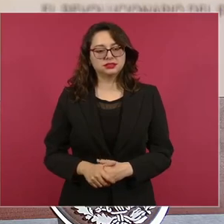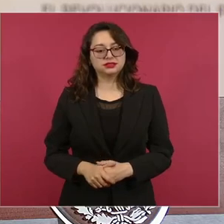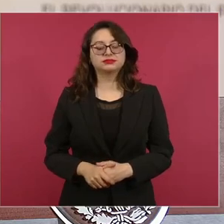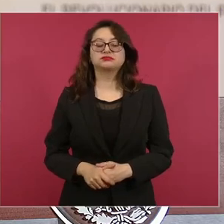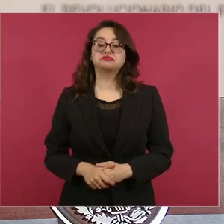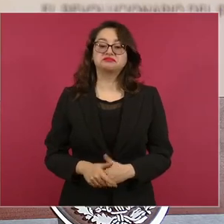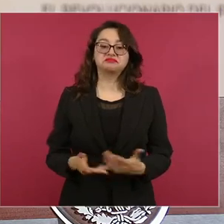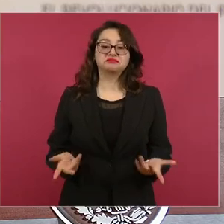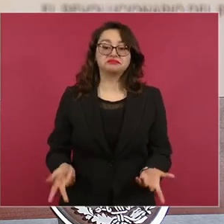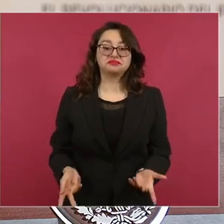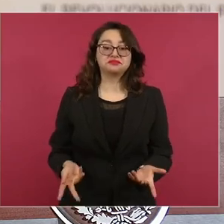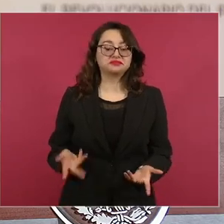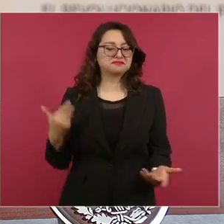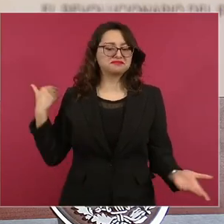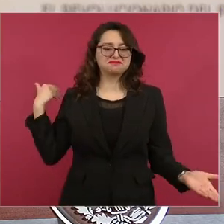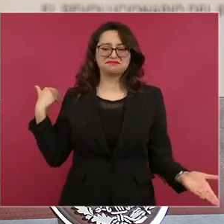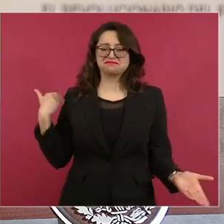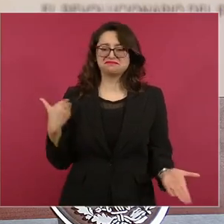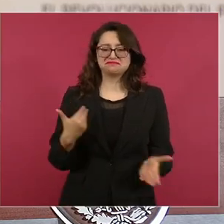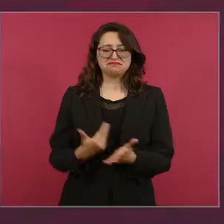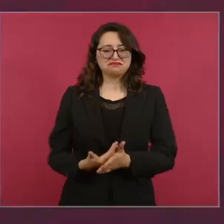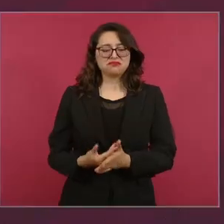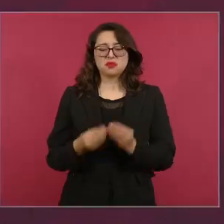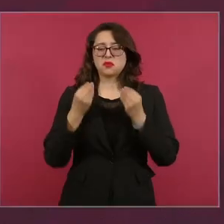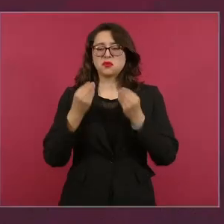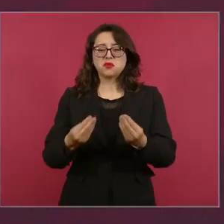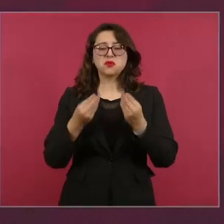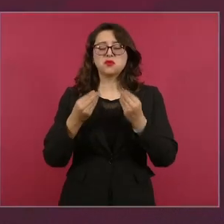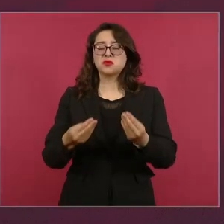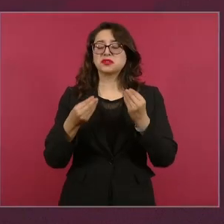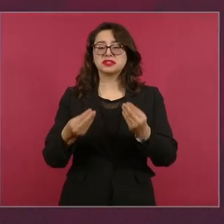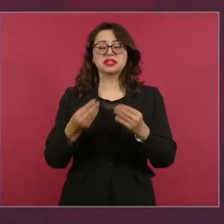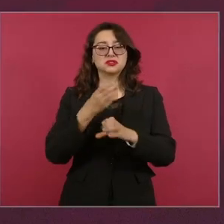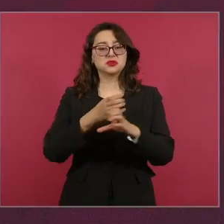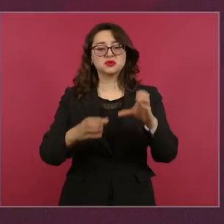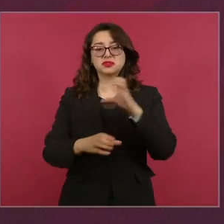Y así muchísimas otras cosas.